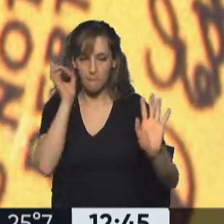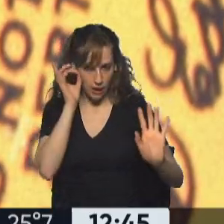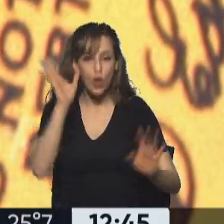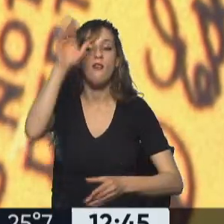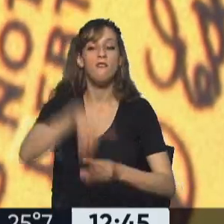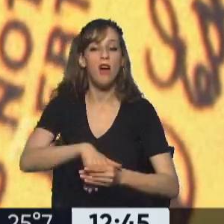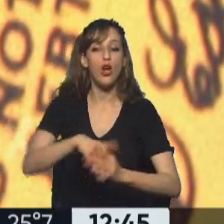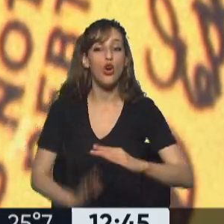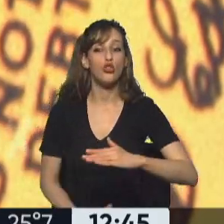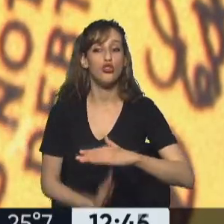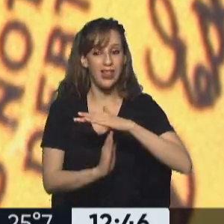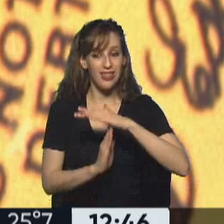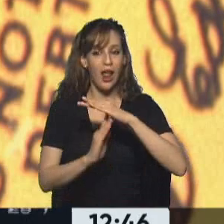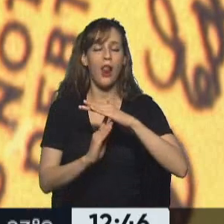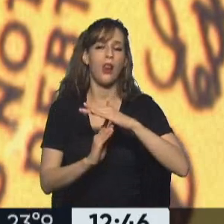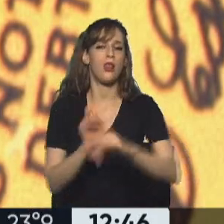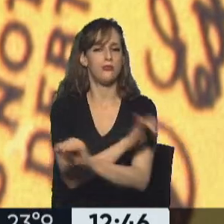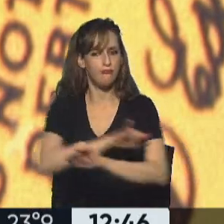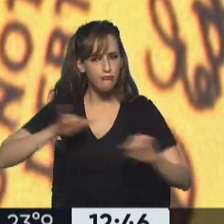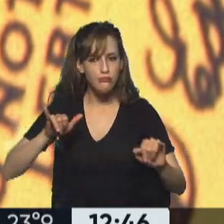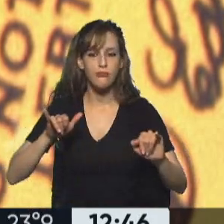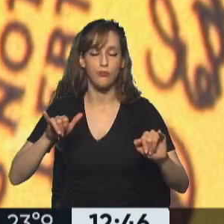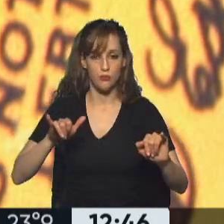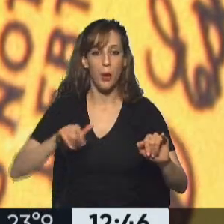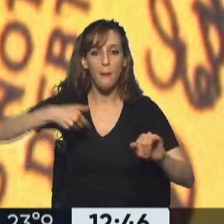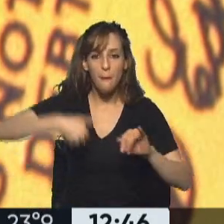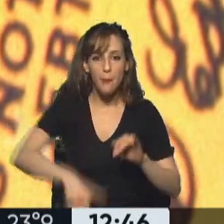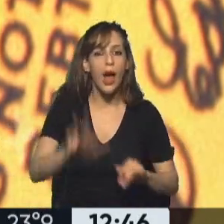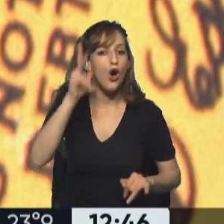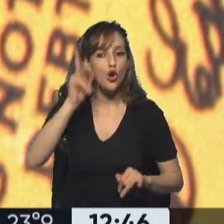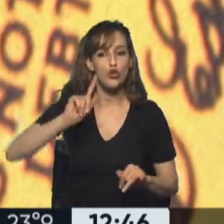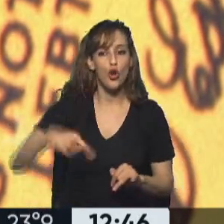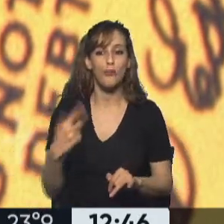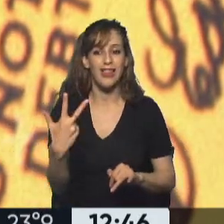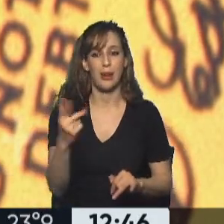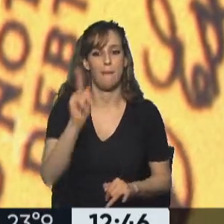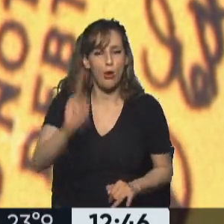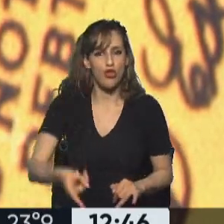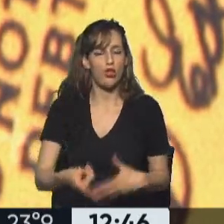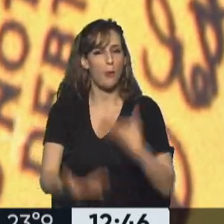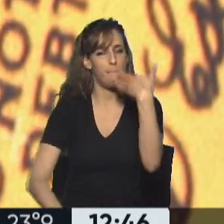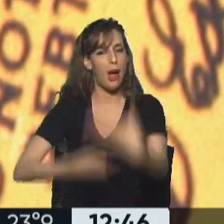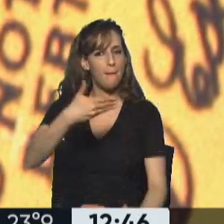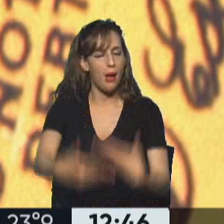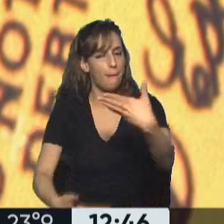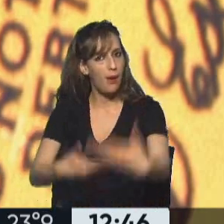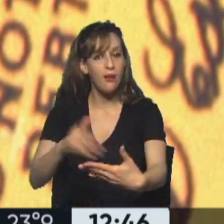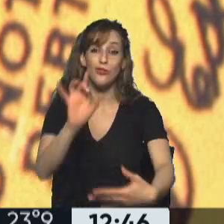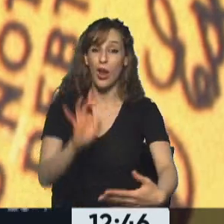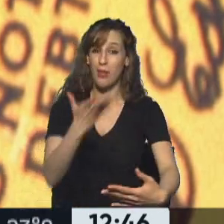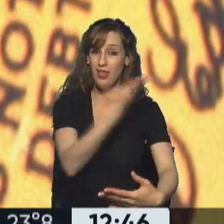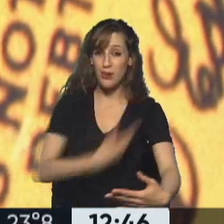dijo en el último mes que vamos a crecer 83 % no sólo lo dijo nuestro de alberto fernández